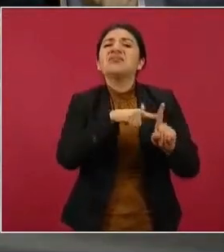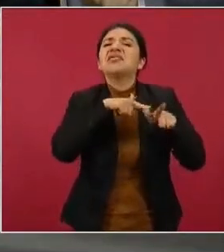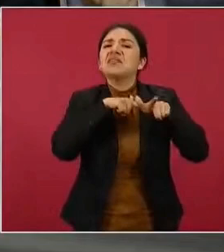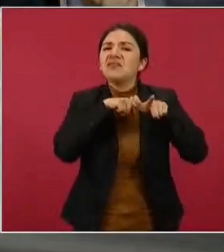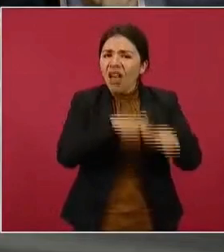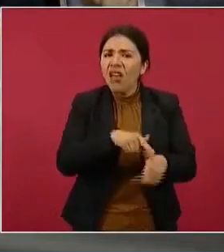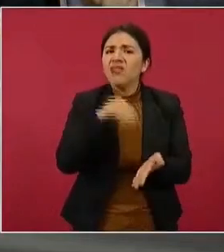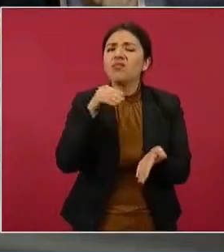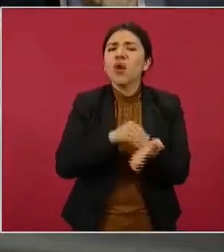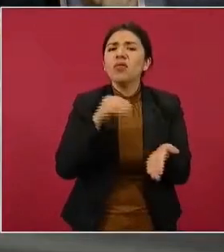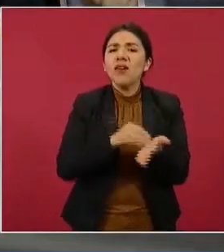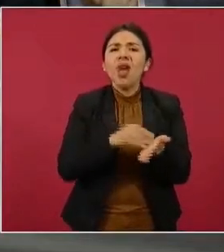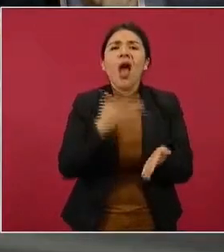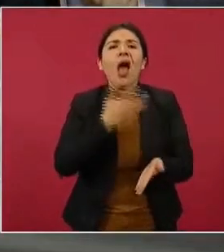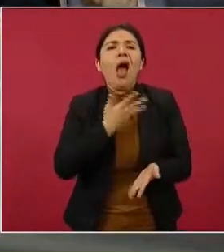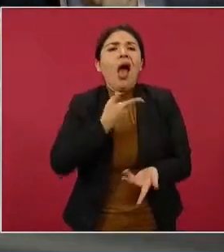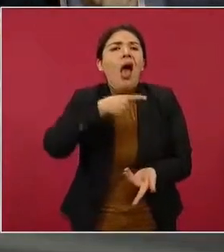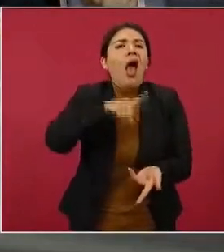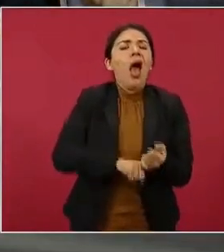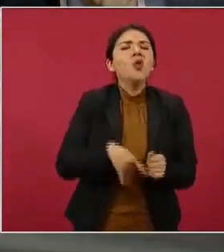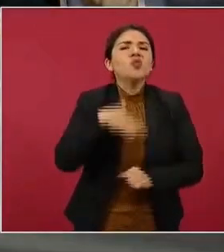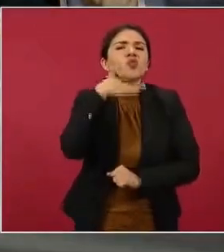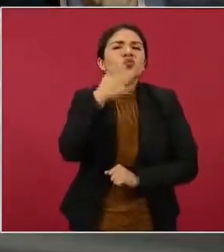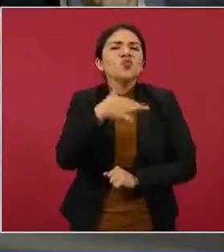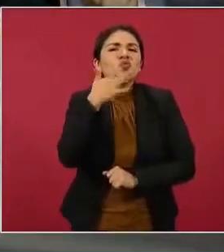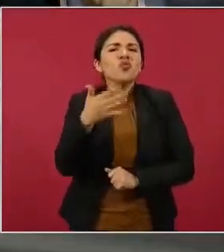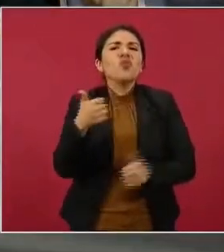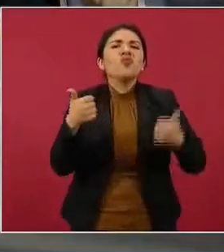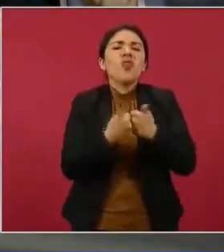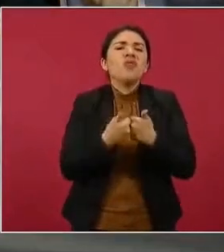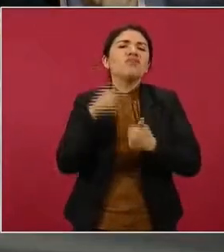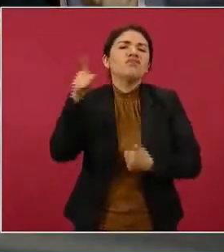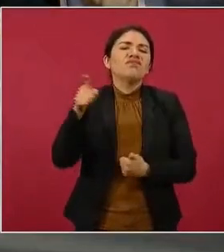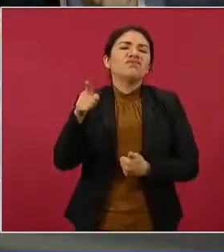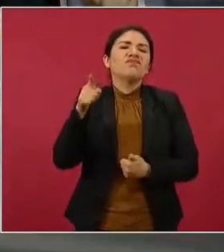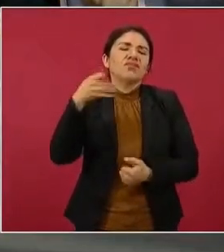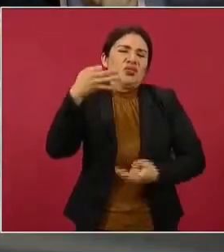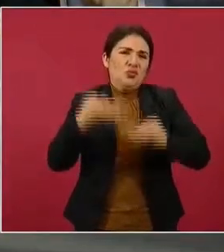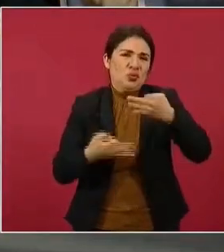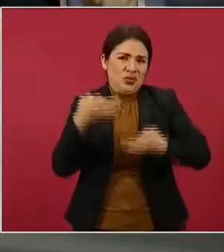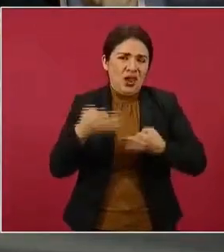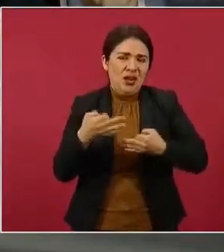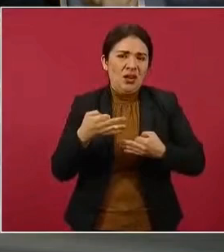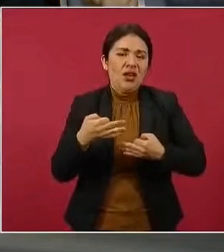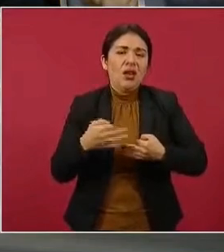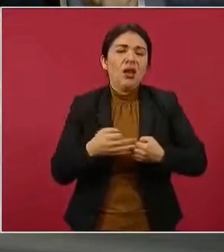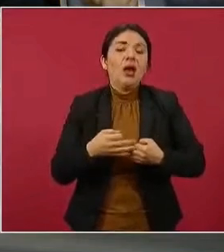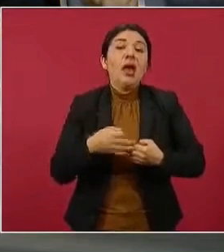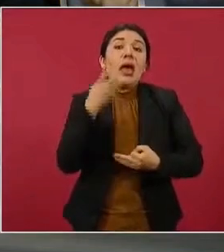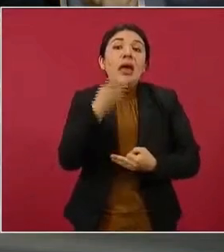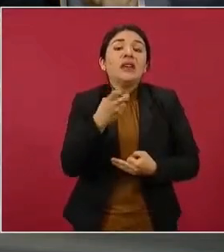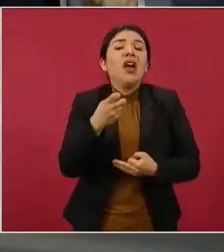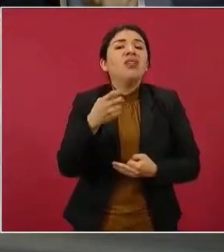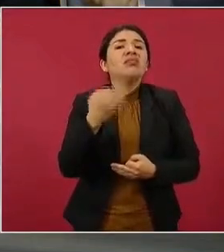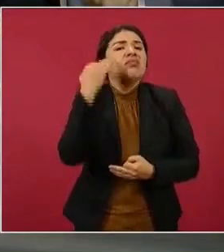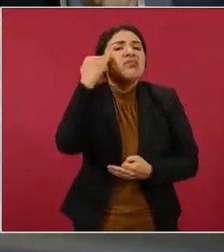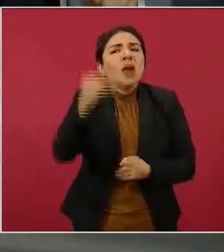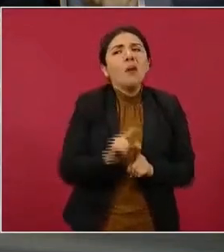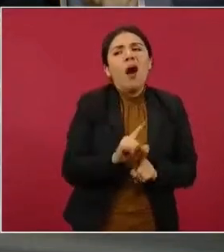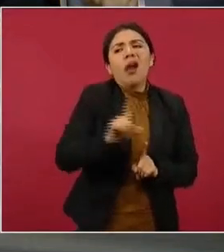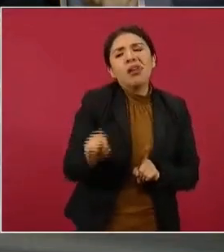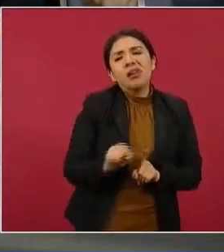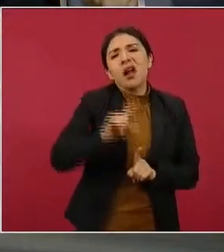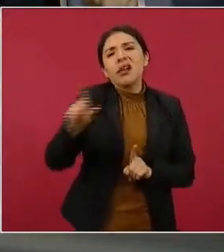teniendo metidas las manos, por lo menos en el Poder Judicial, que es quien dilata a través de